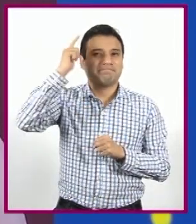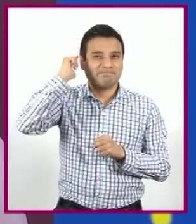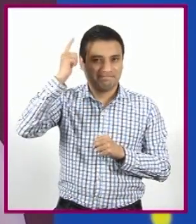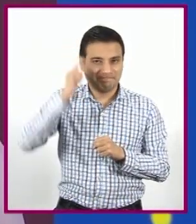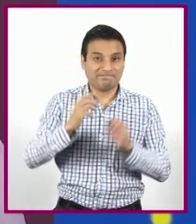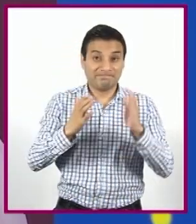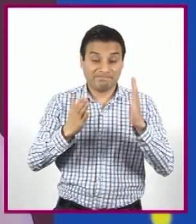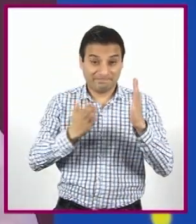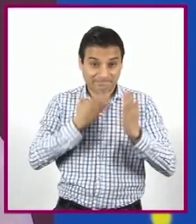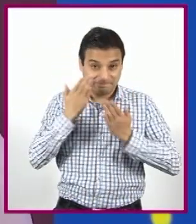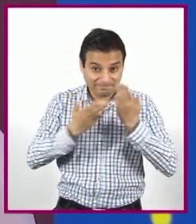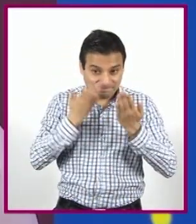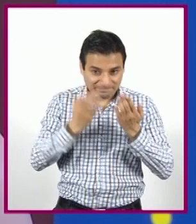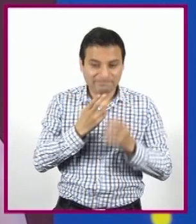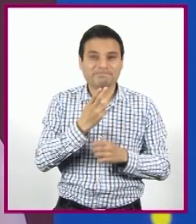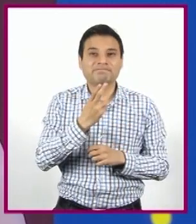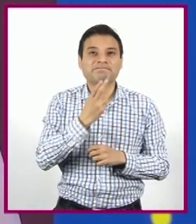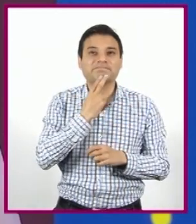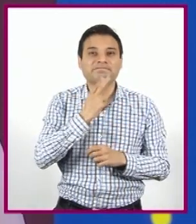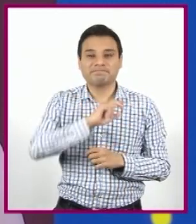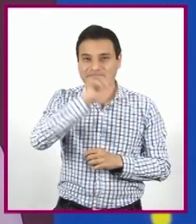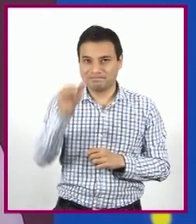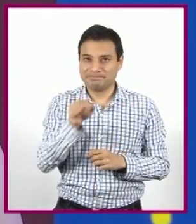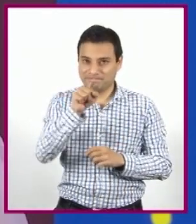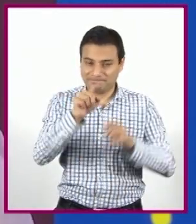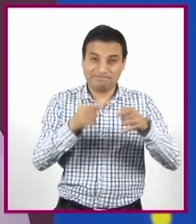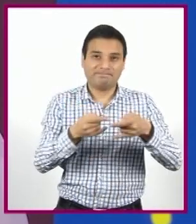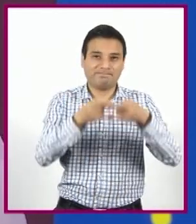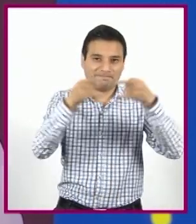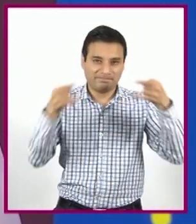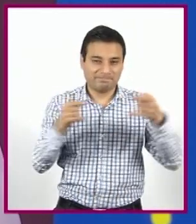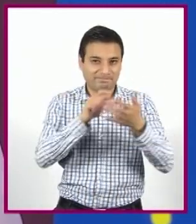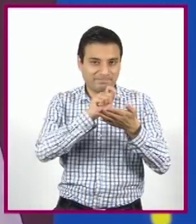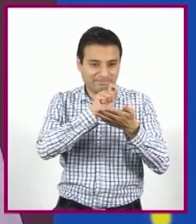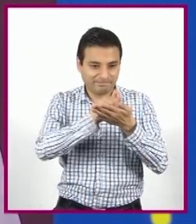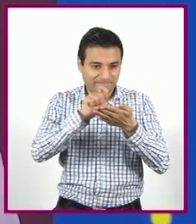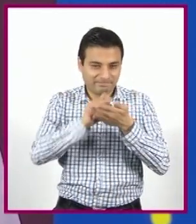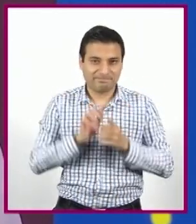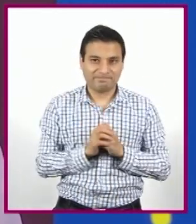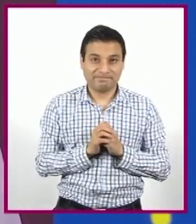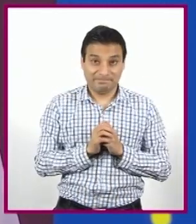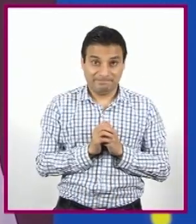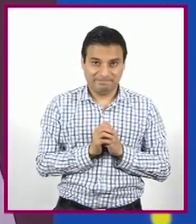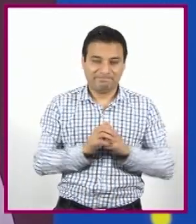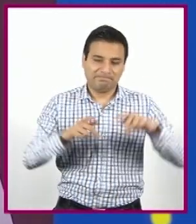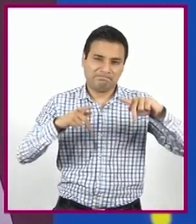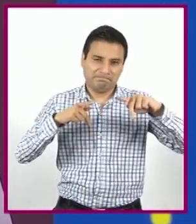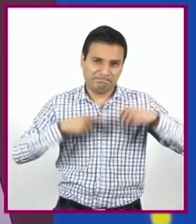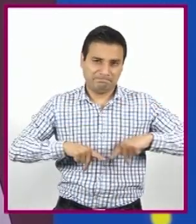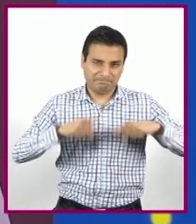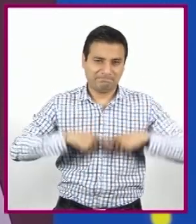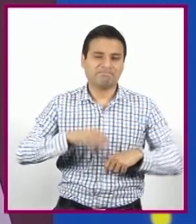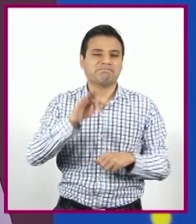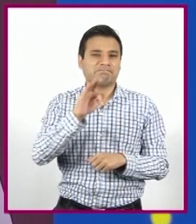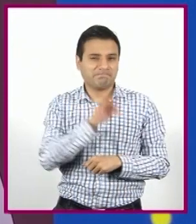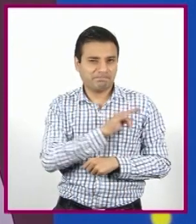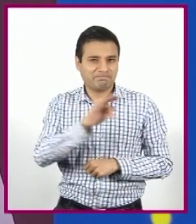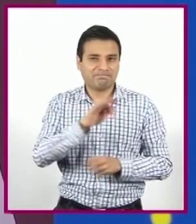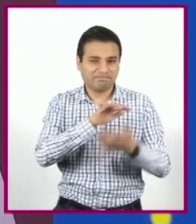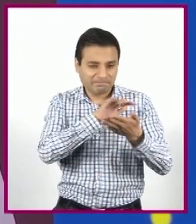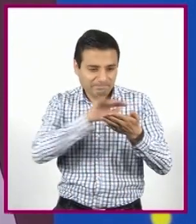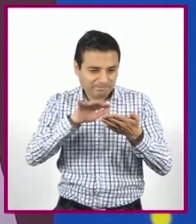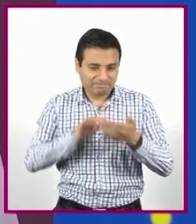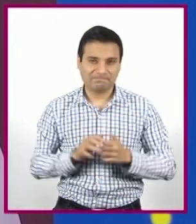repasamos les sea muy útil al momento de crear sus propios textos y de presentarle a sus lectores cuentos e historias de su